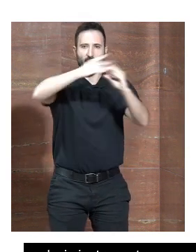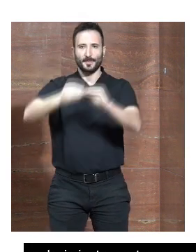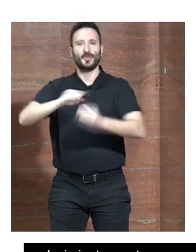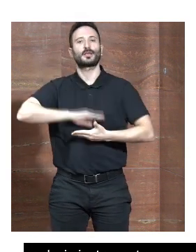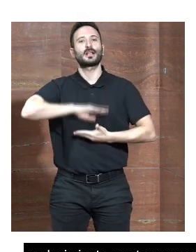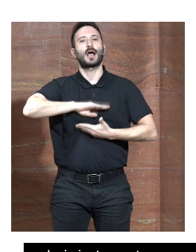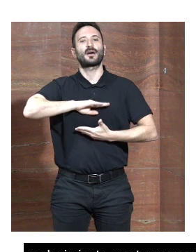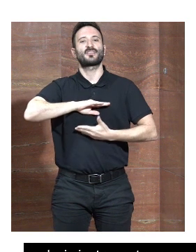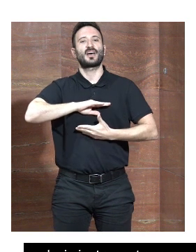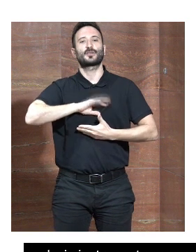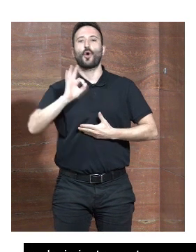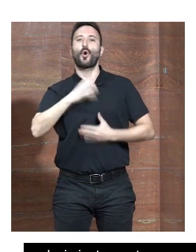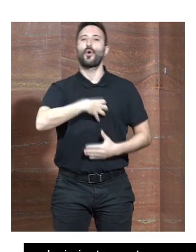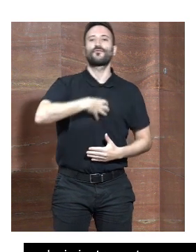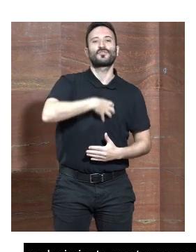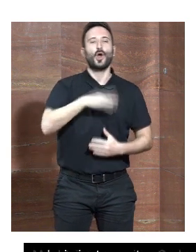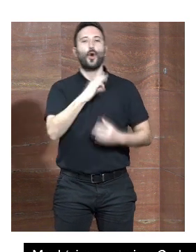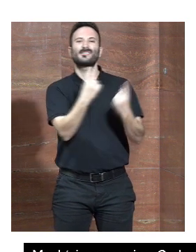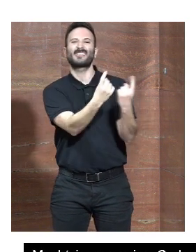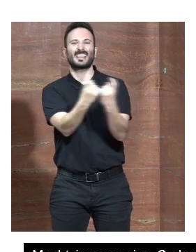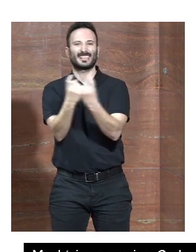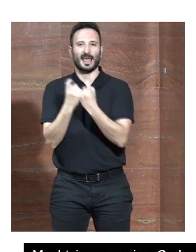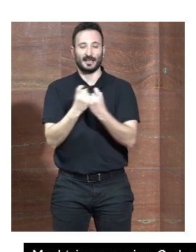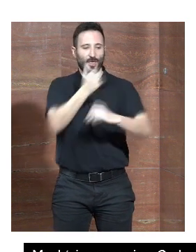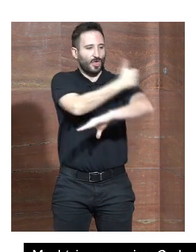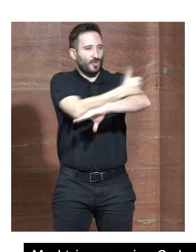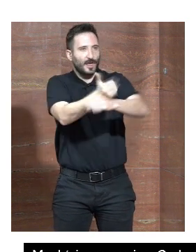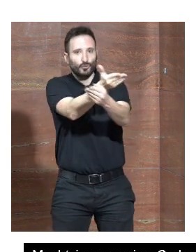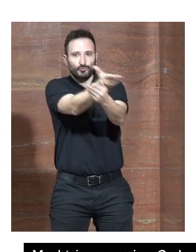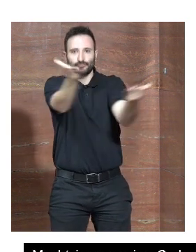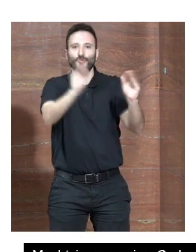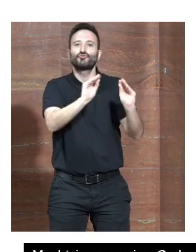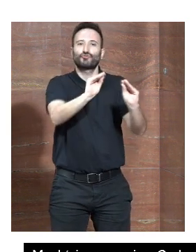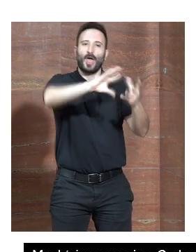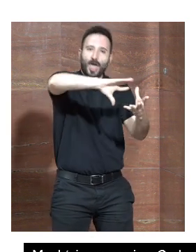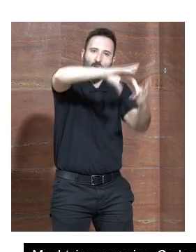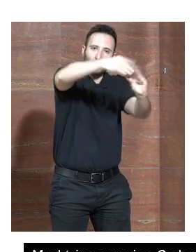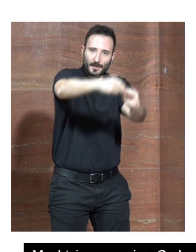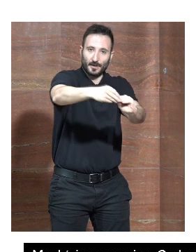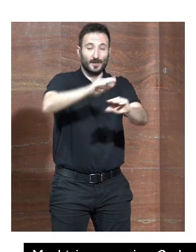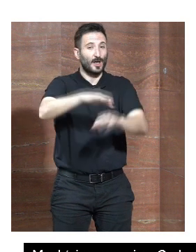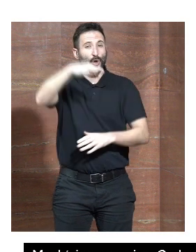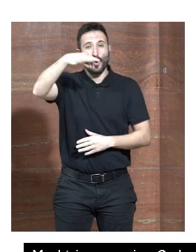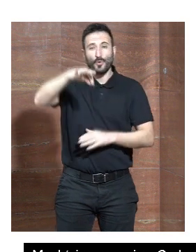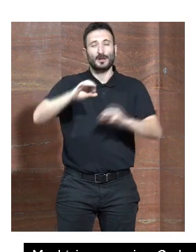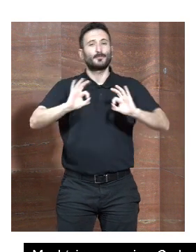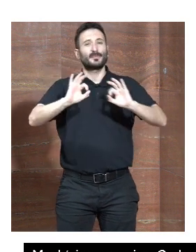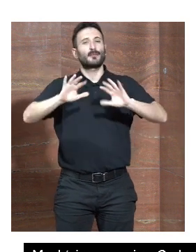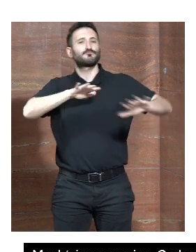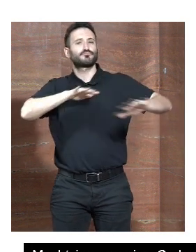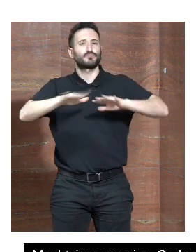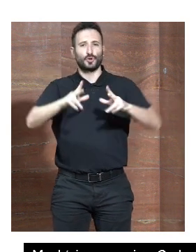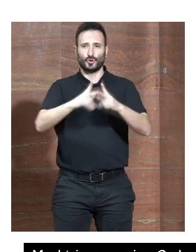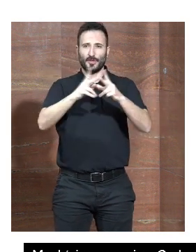las capacidades o funcionalidades o necesidades del ciudadano, que es la única célula activa de la sociedad y la